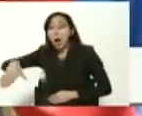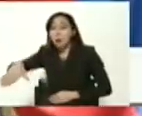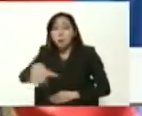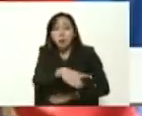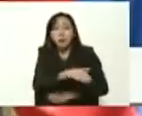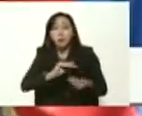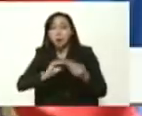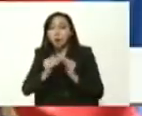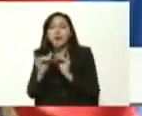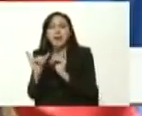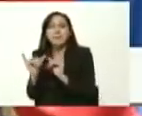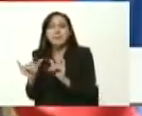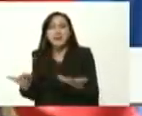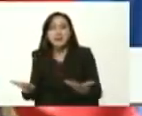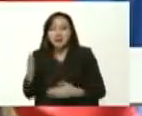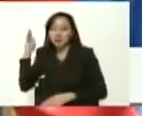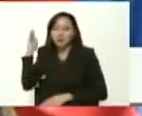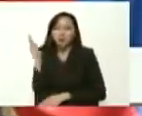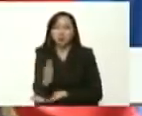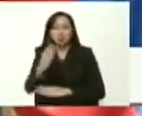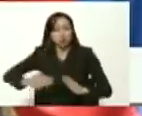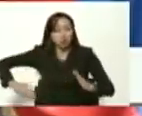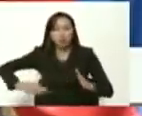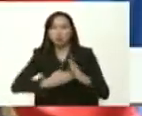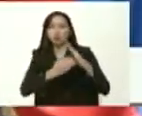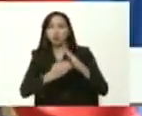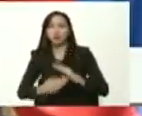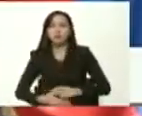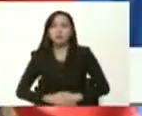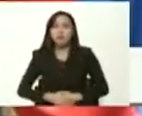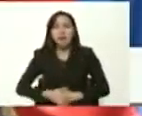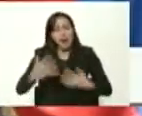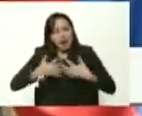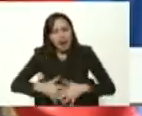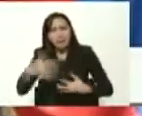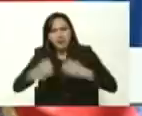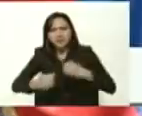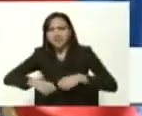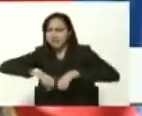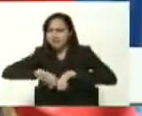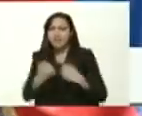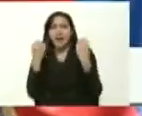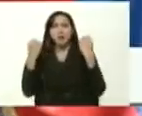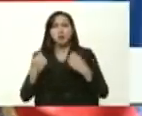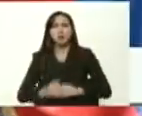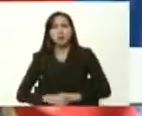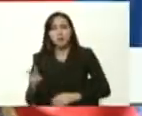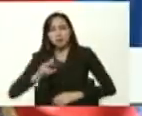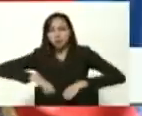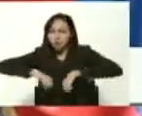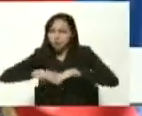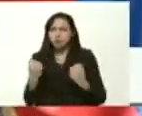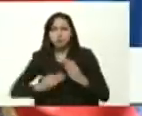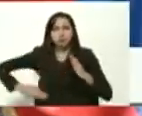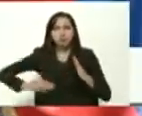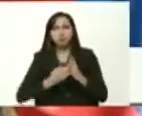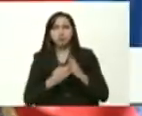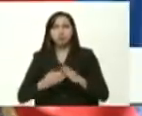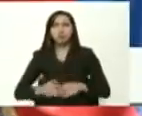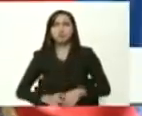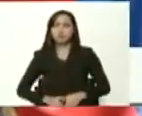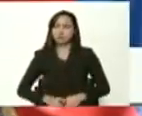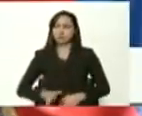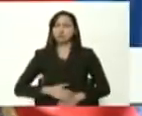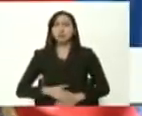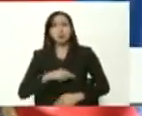comunidad, causando un grave daño a la empresa, obviamente, y al Estado venezolano, y la indignación